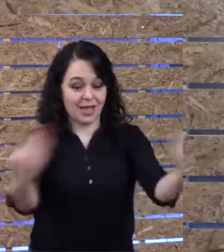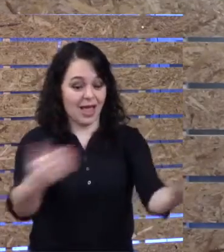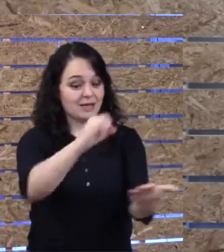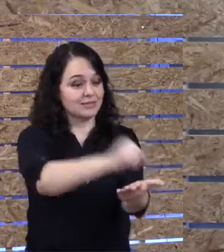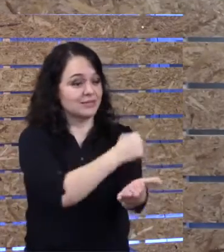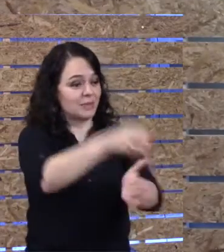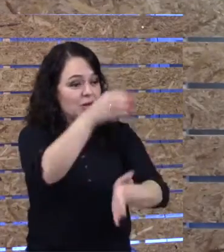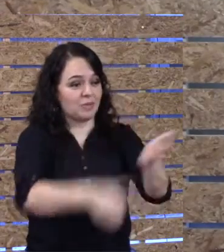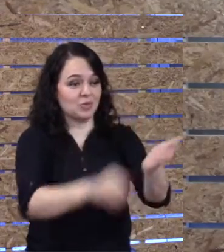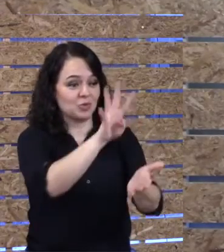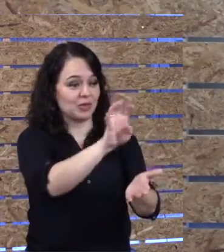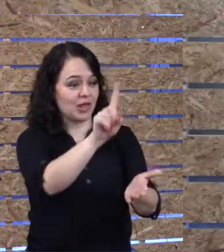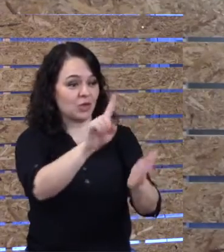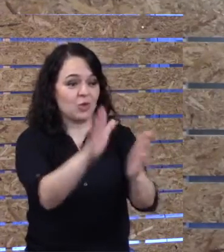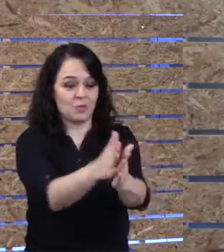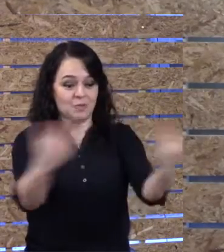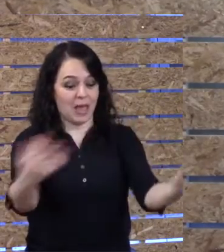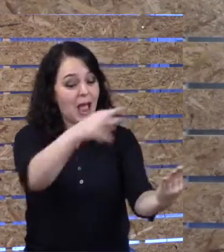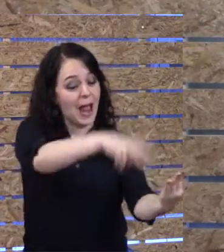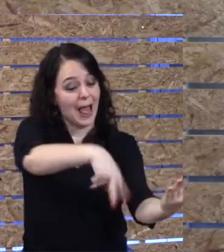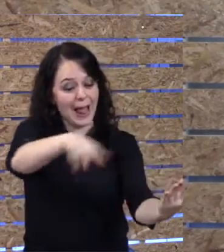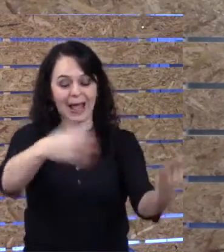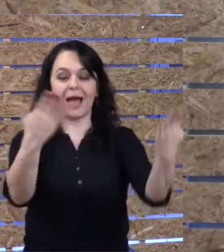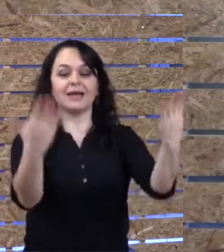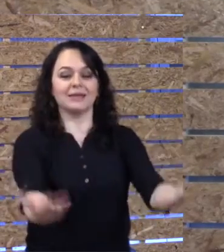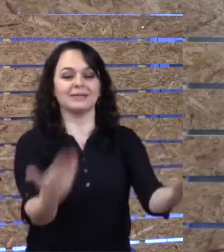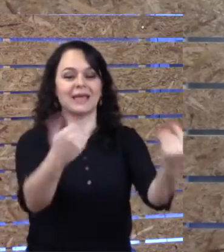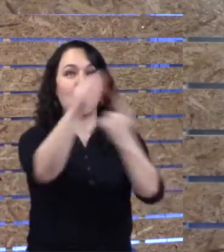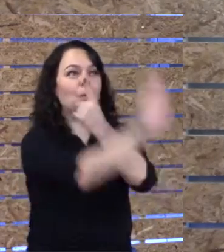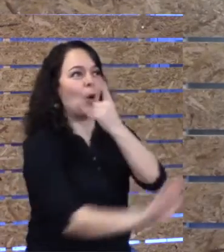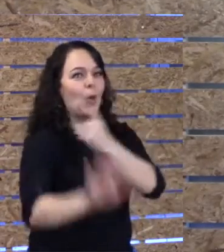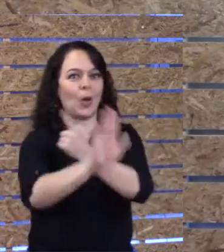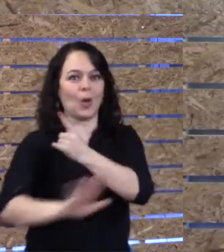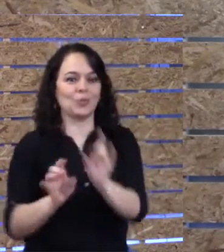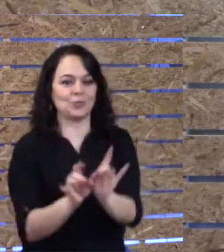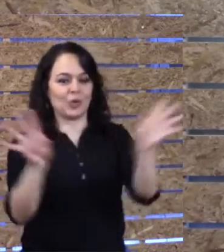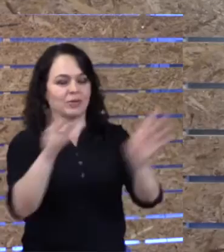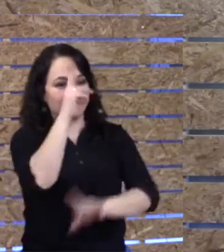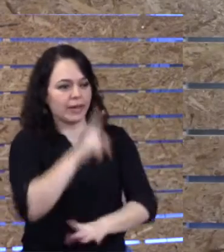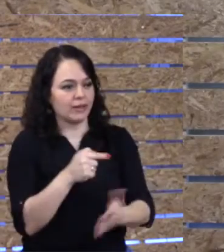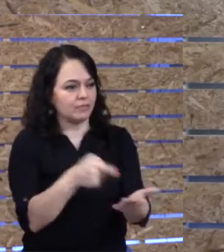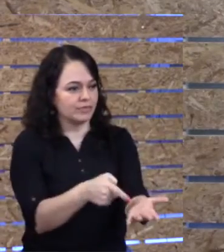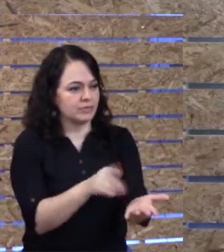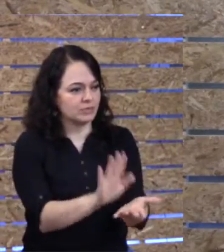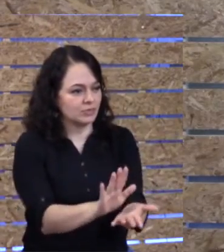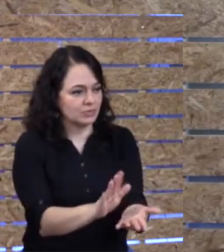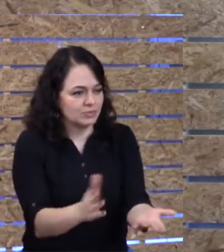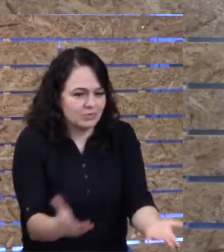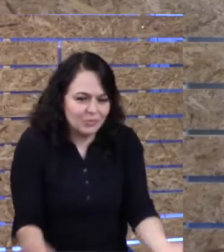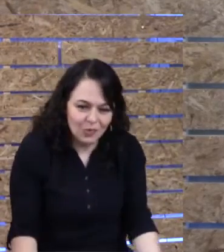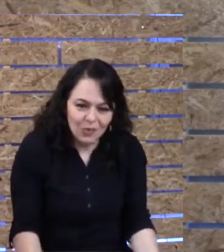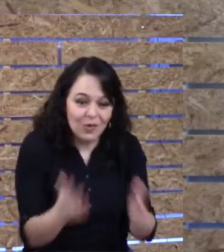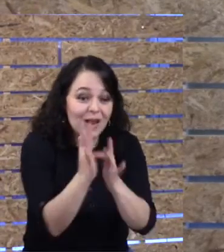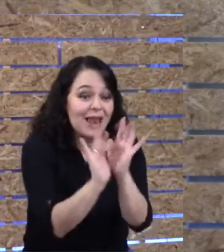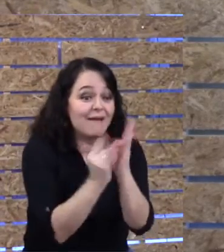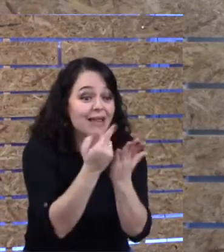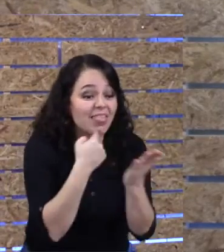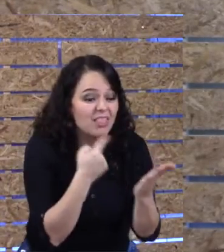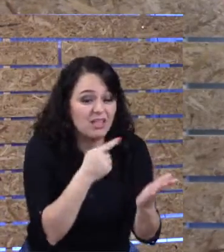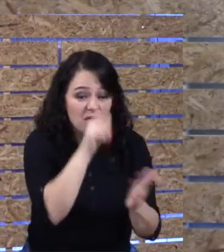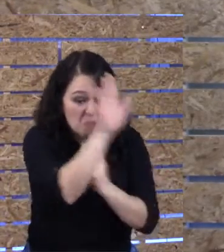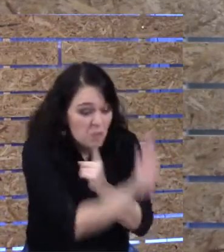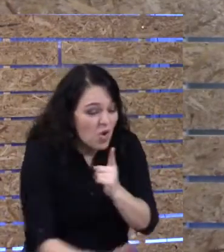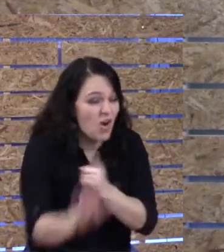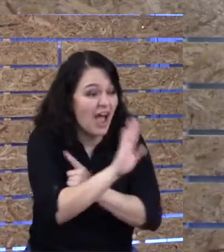Ese salmo es solo para el que habita al abrigo del Altísimo. ¿No lo dice en el verso 1? Y